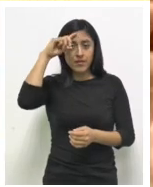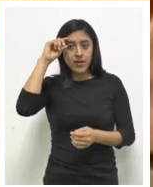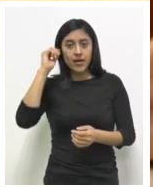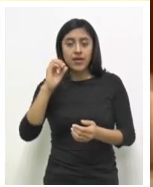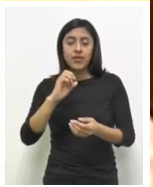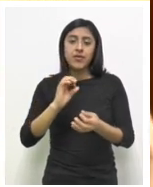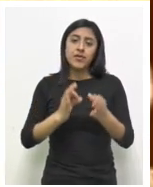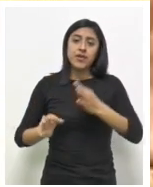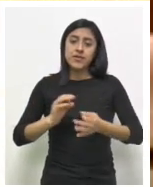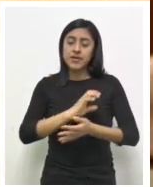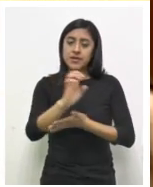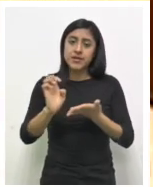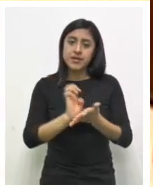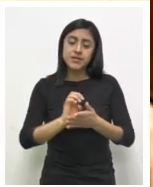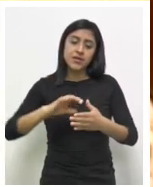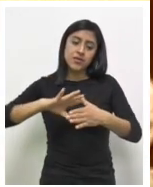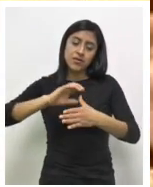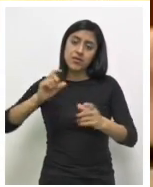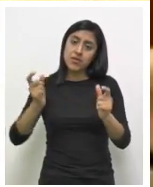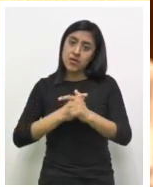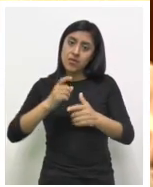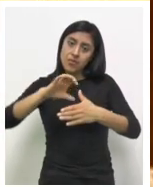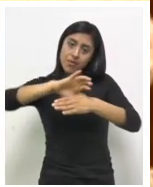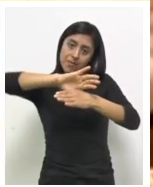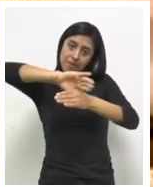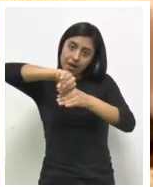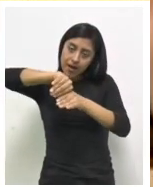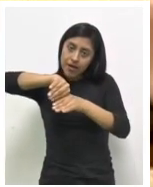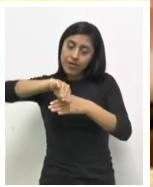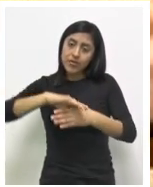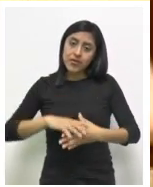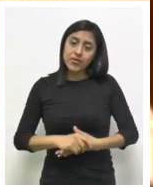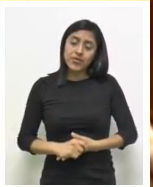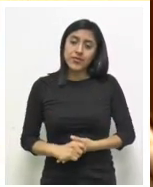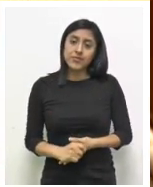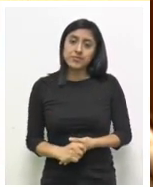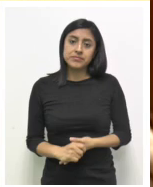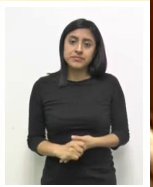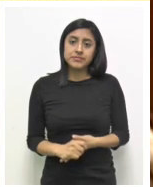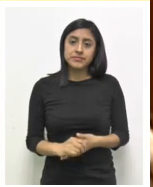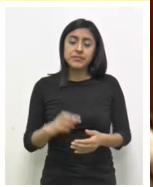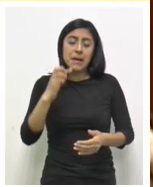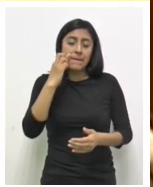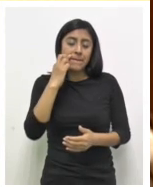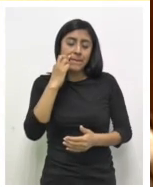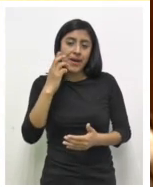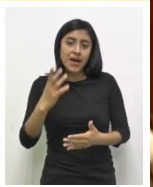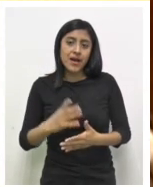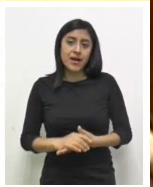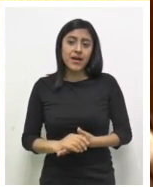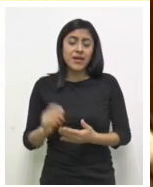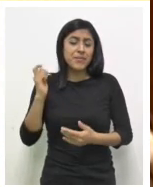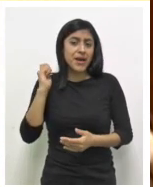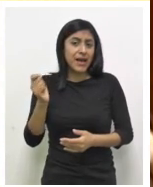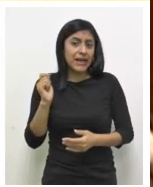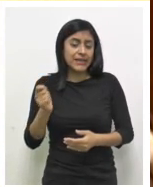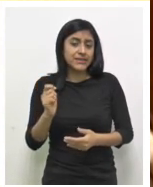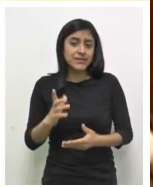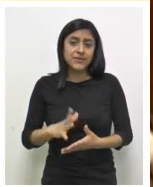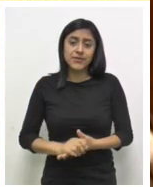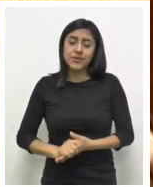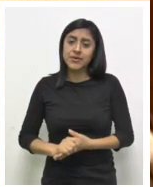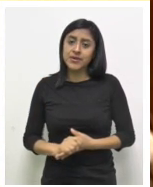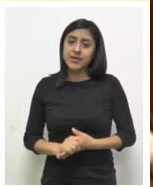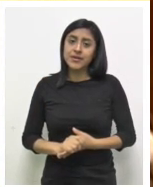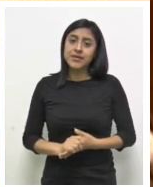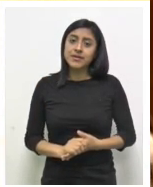gran escritor, periodista, político, dramaturgo, y realmente creo